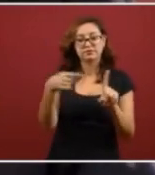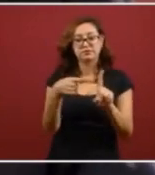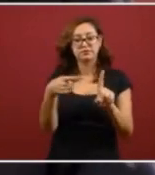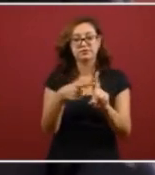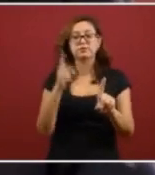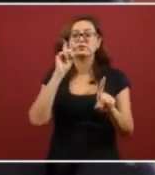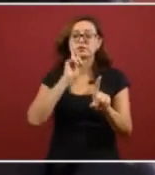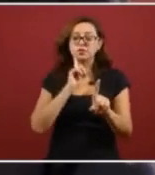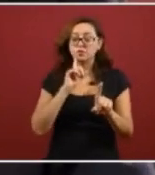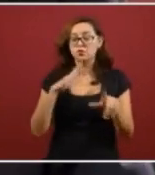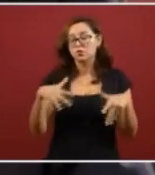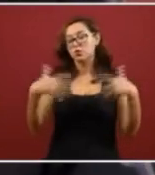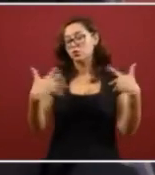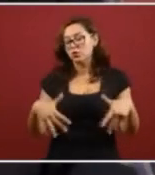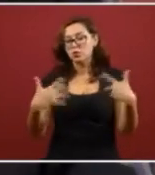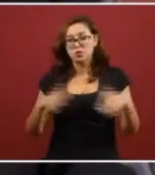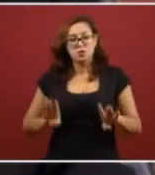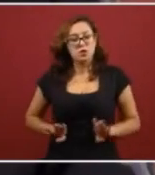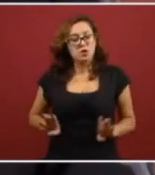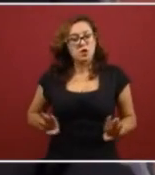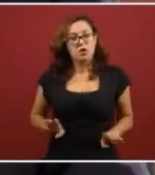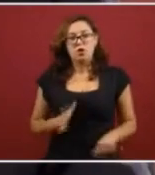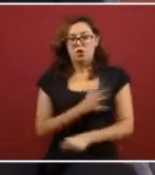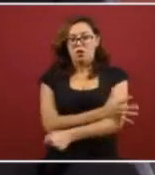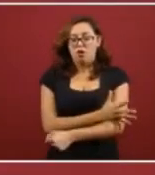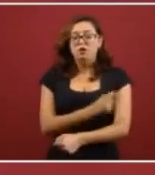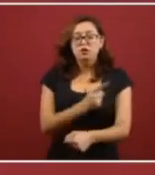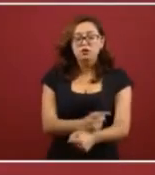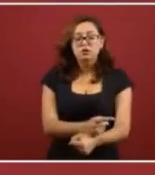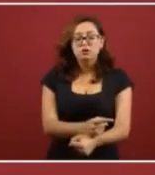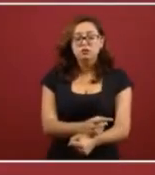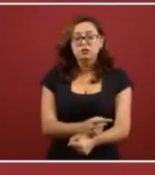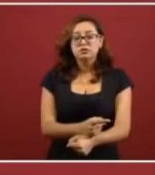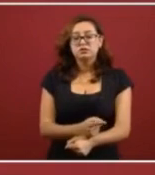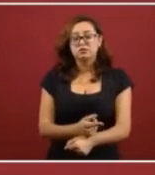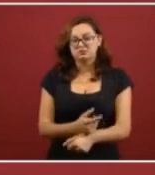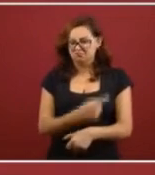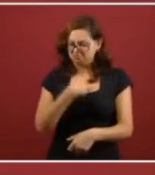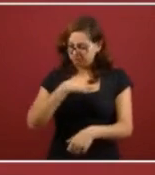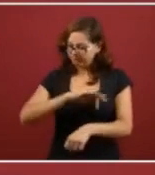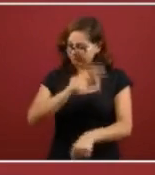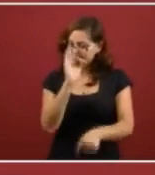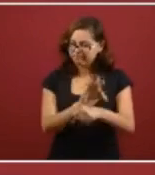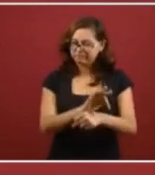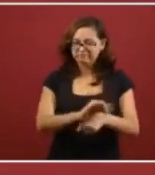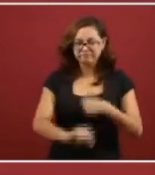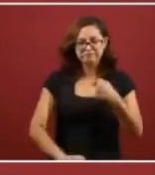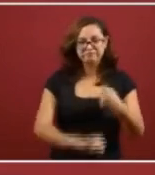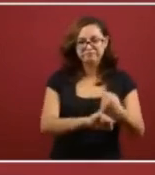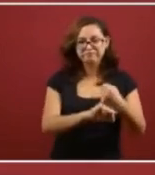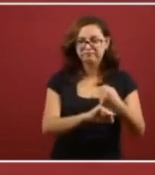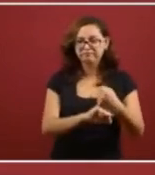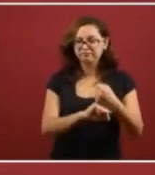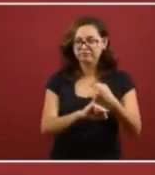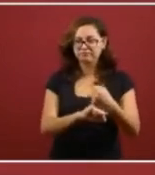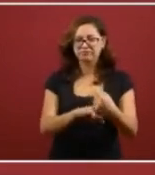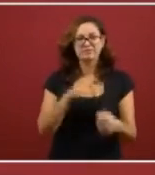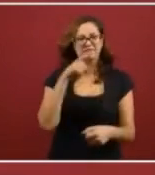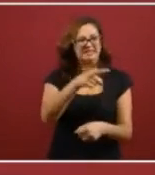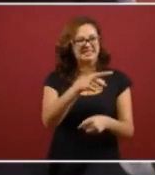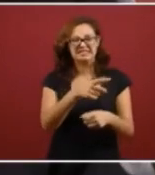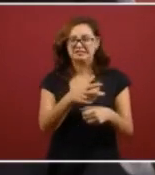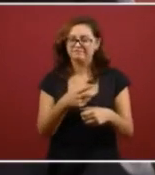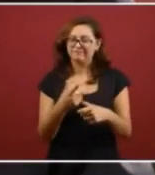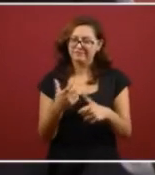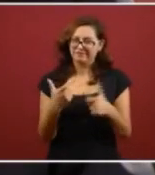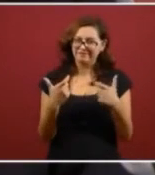that is extraordinaria, a woman honesta, that is extraordinary and honest, y que yo respaldo, and that I back, porque está sometida a fuertes presiones,